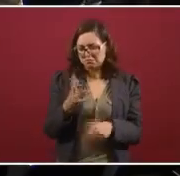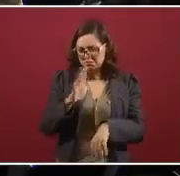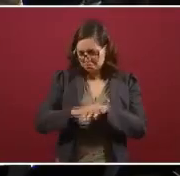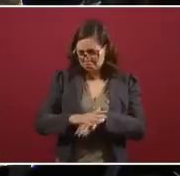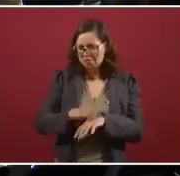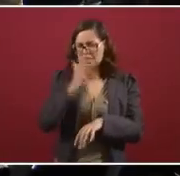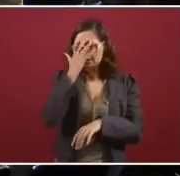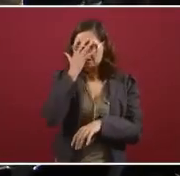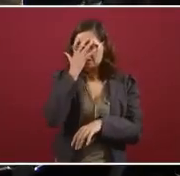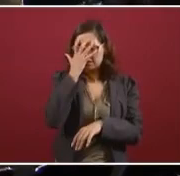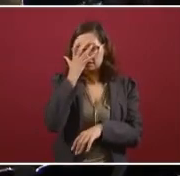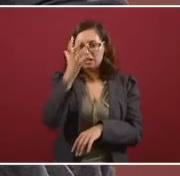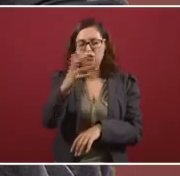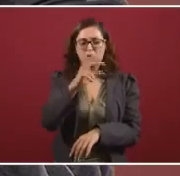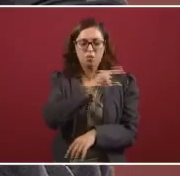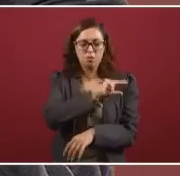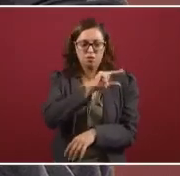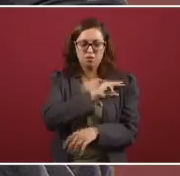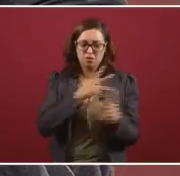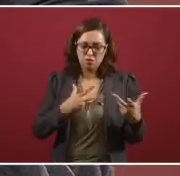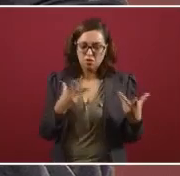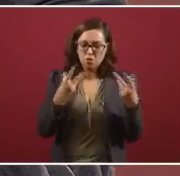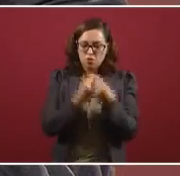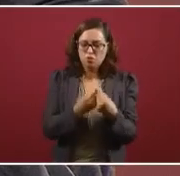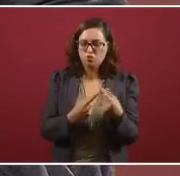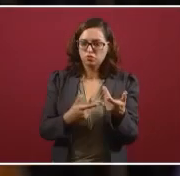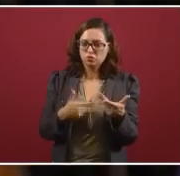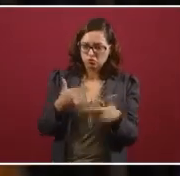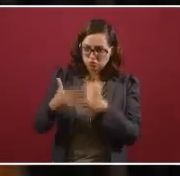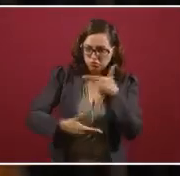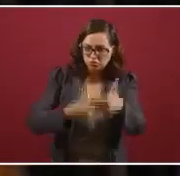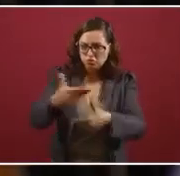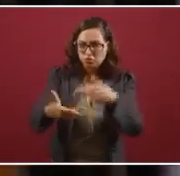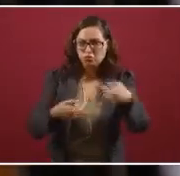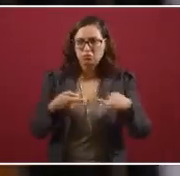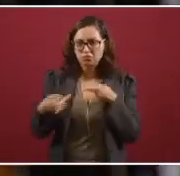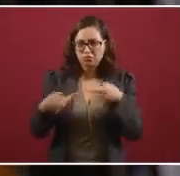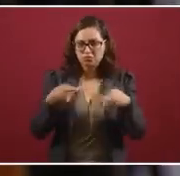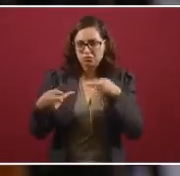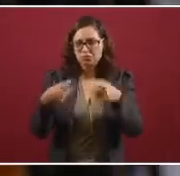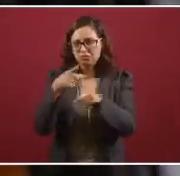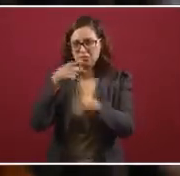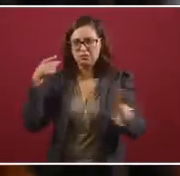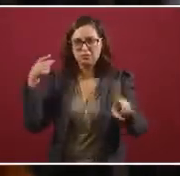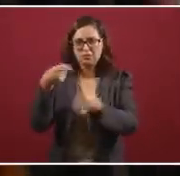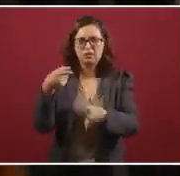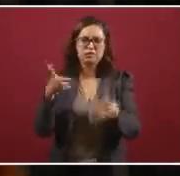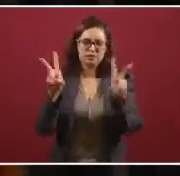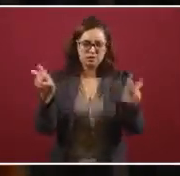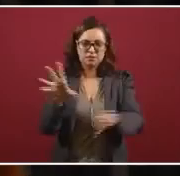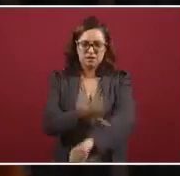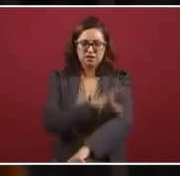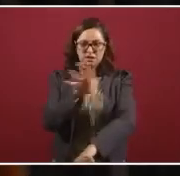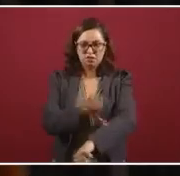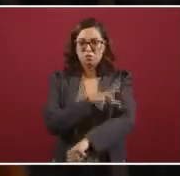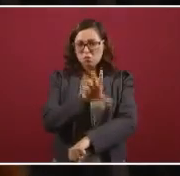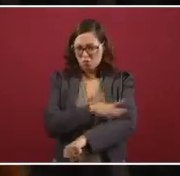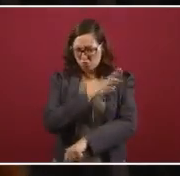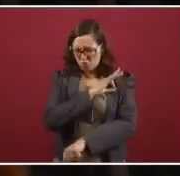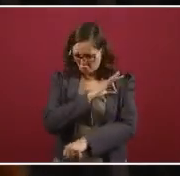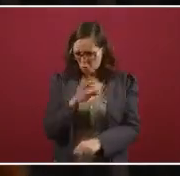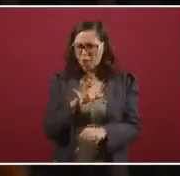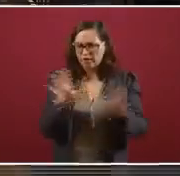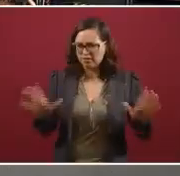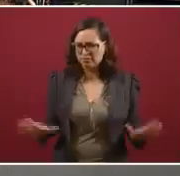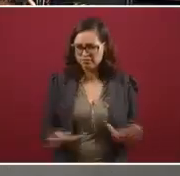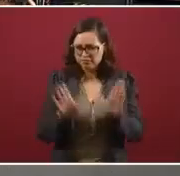inversión privada en los grandes proyectos que siguen pendientes y que tienen que ver, por ejemplo, concretamente con el sector energético. ¿Esto puede destrabar, puede ser una aliciente